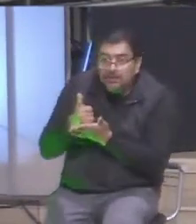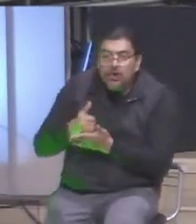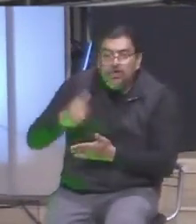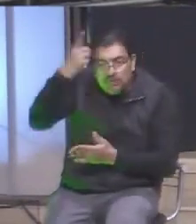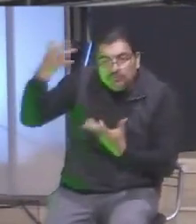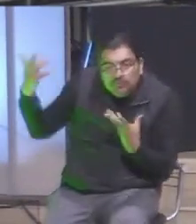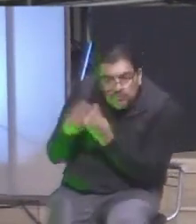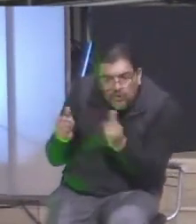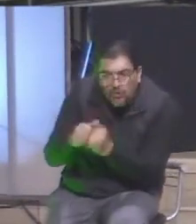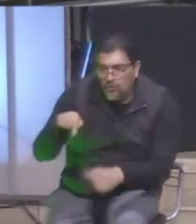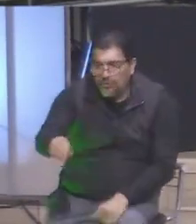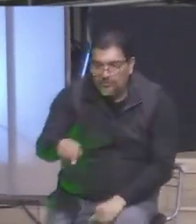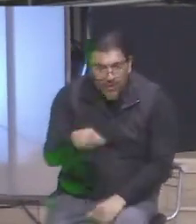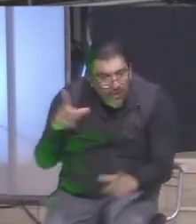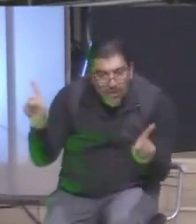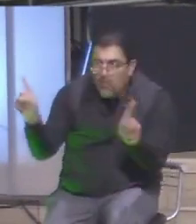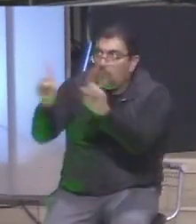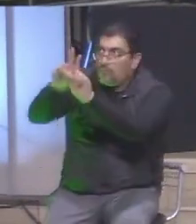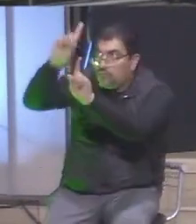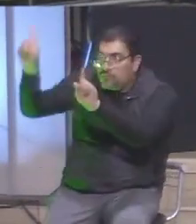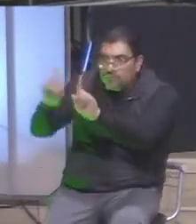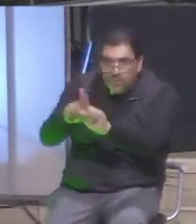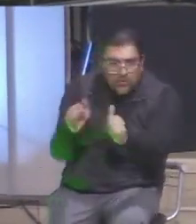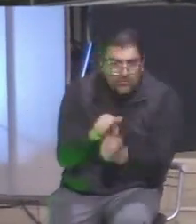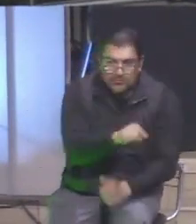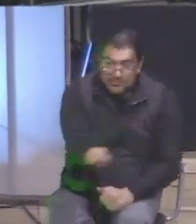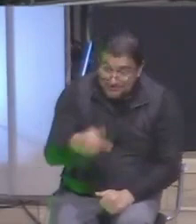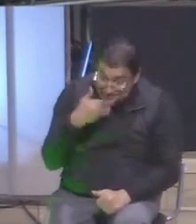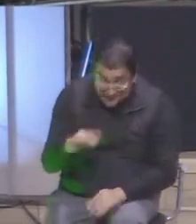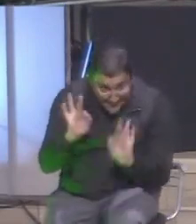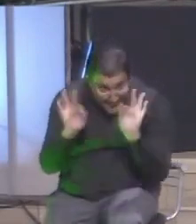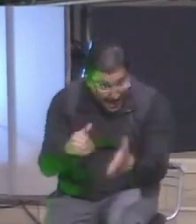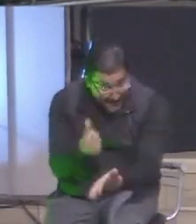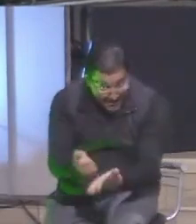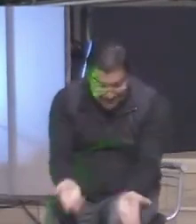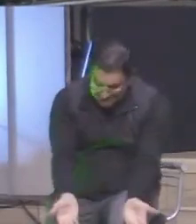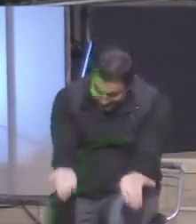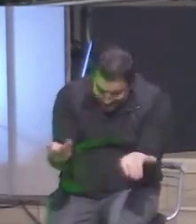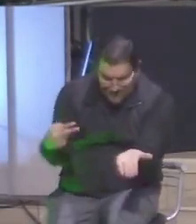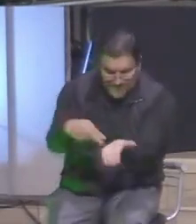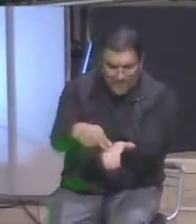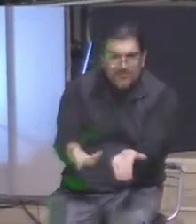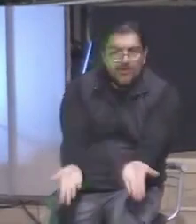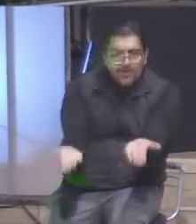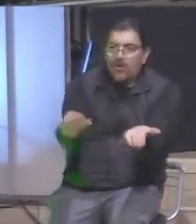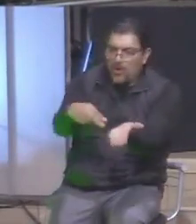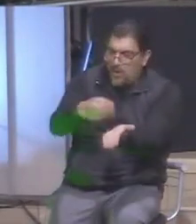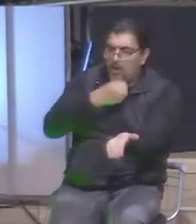Dios en la ecuación de su vida Amén vamos de pie